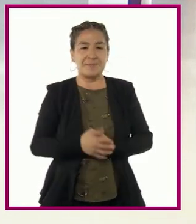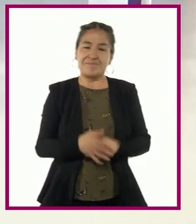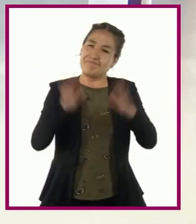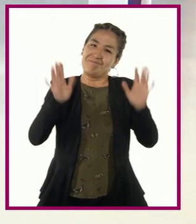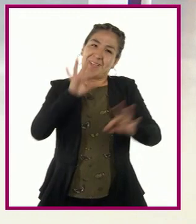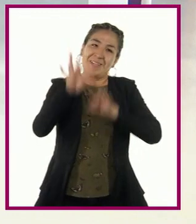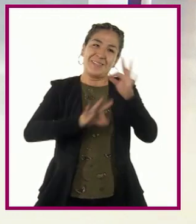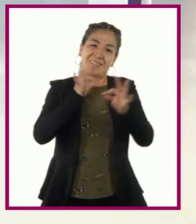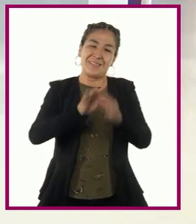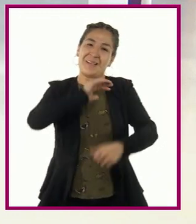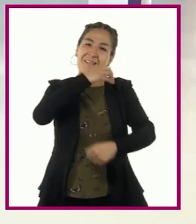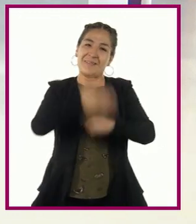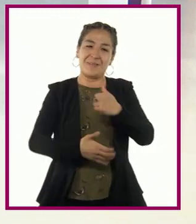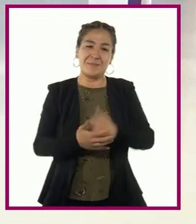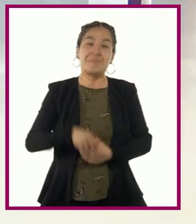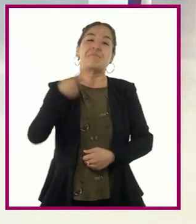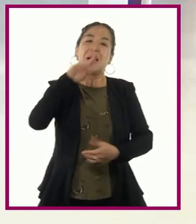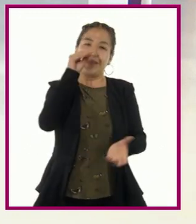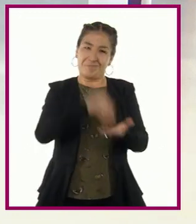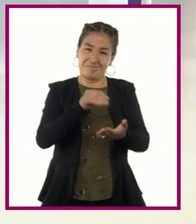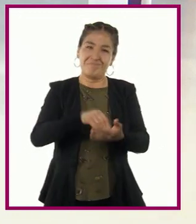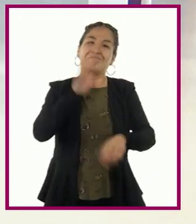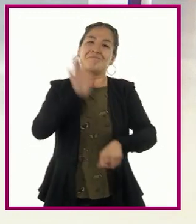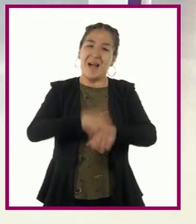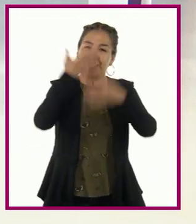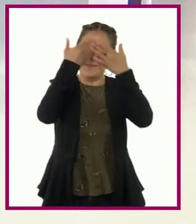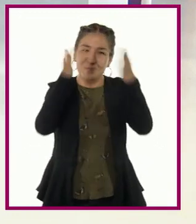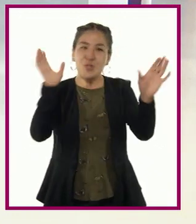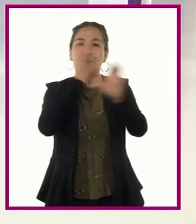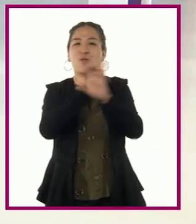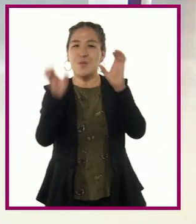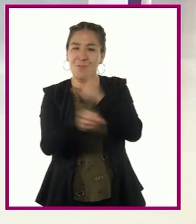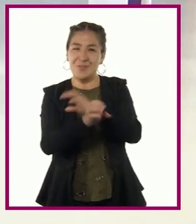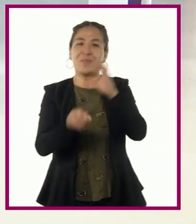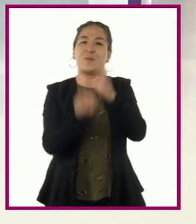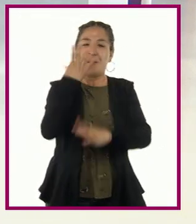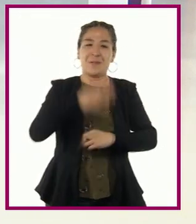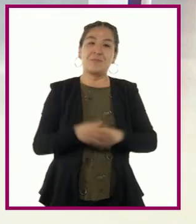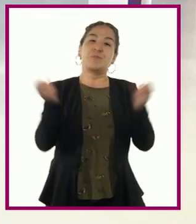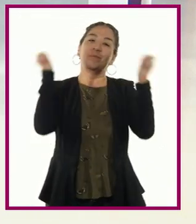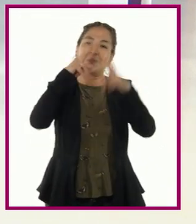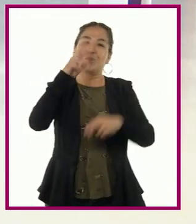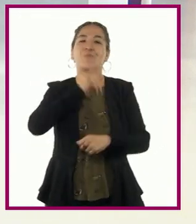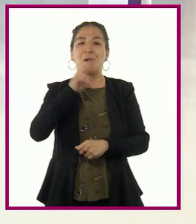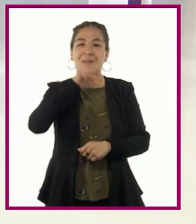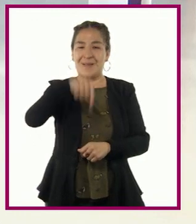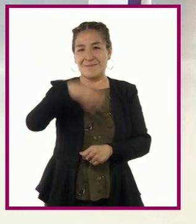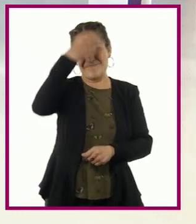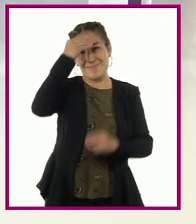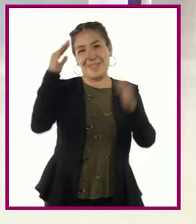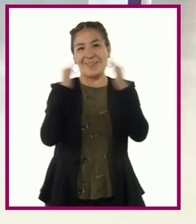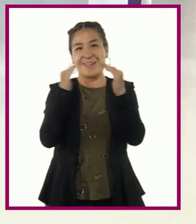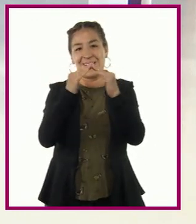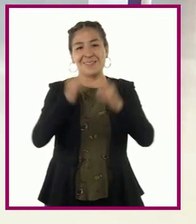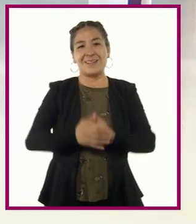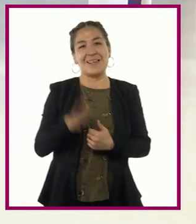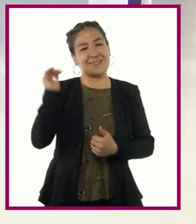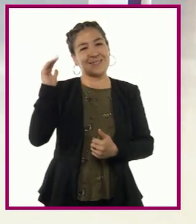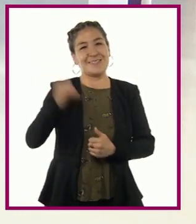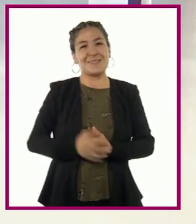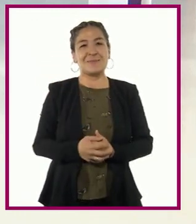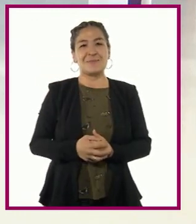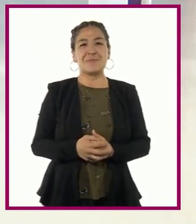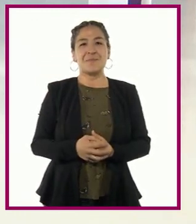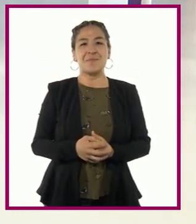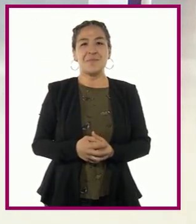¡Listo! Terminamos, pero aún nos queda mucho por explorar y descubrir, así que nos vemos pronto aquí en Aprende en Casa. ¡Hasta la